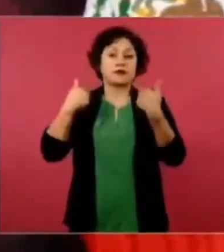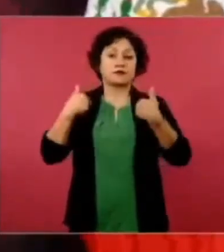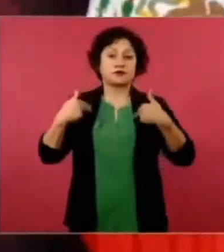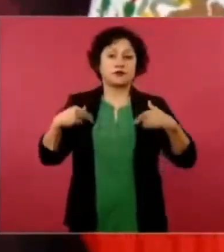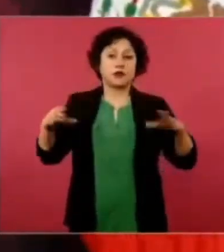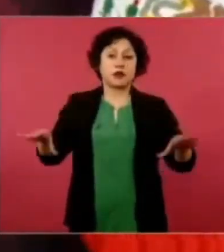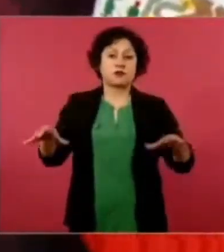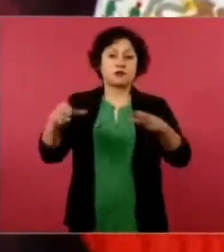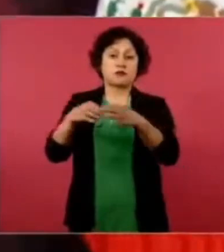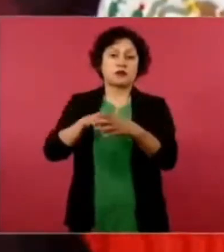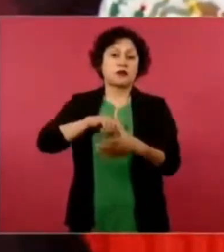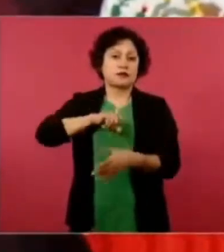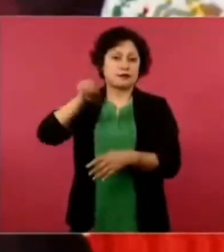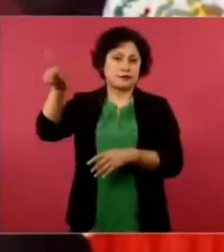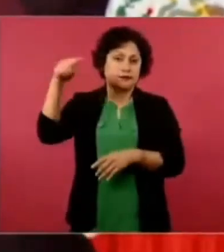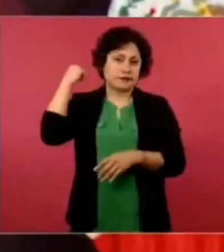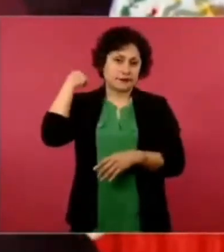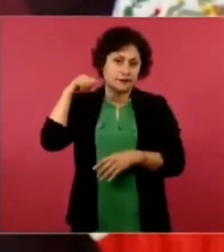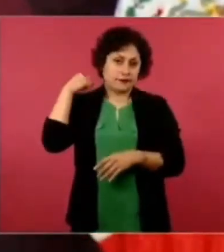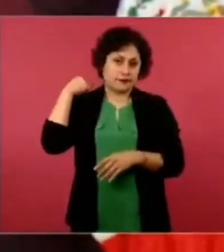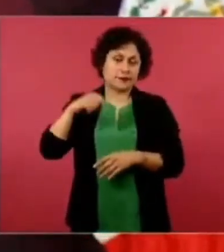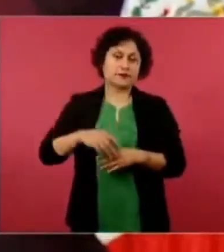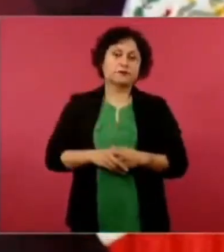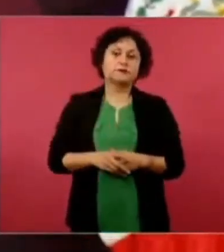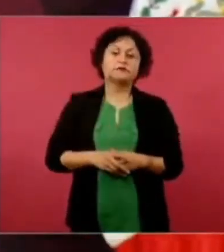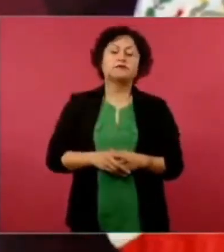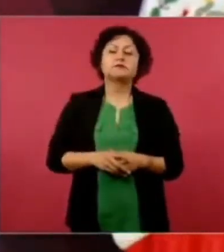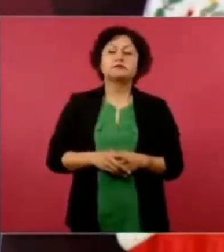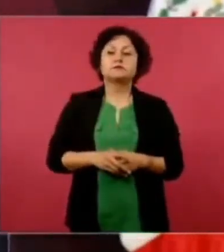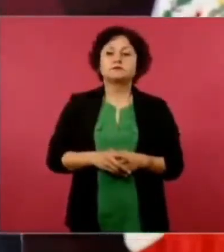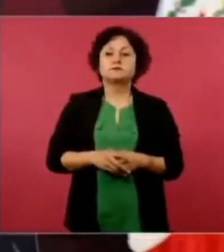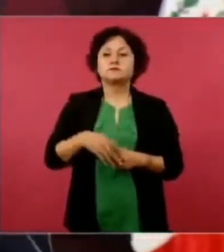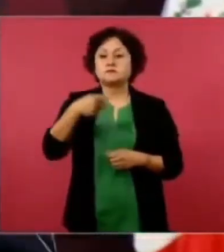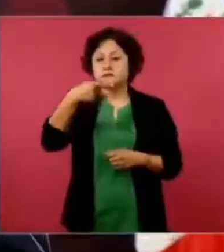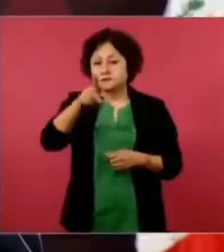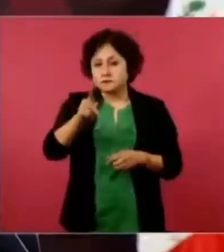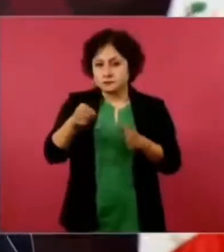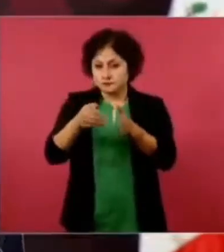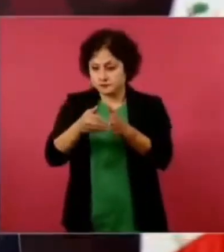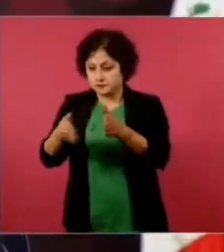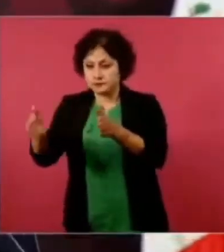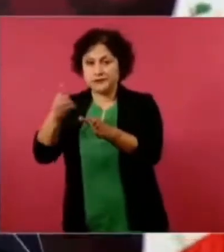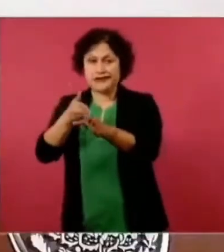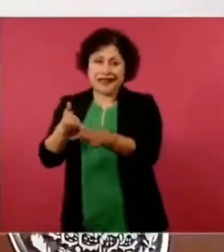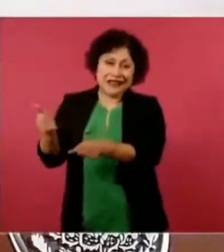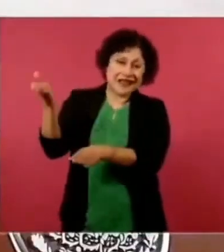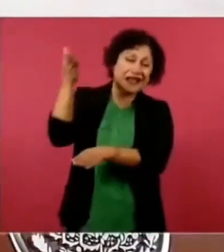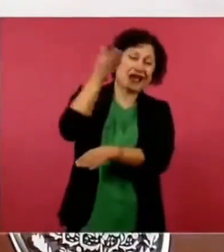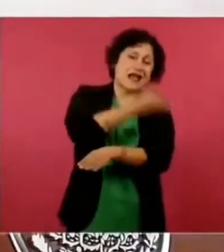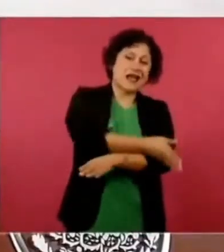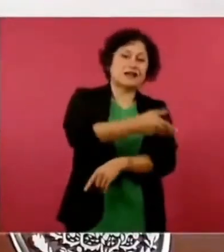conocí a un jesuita santo,